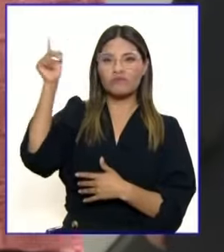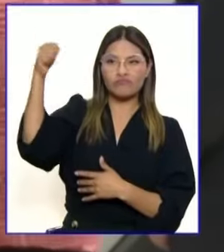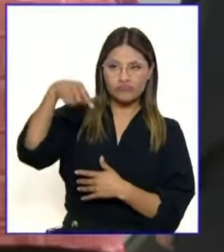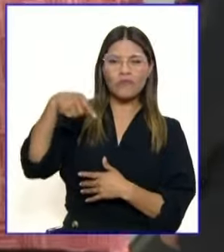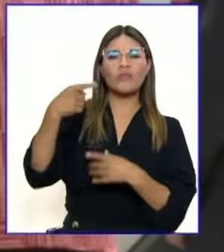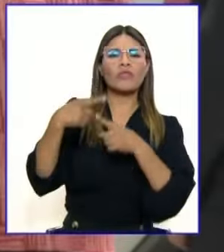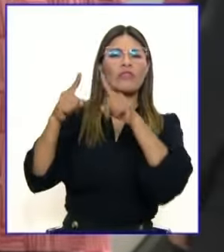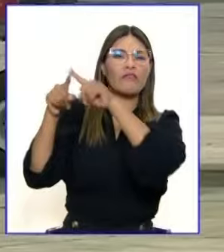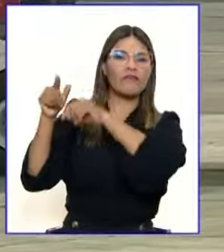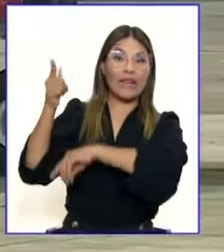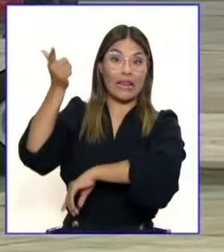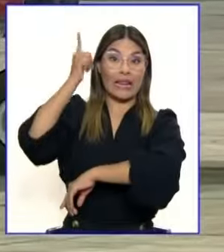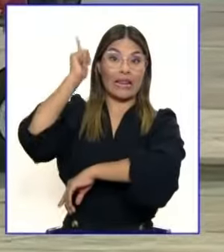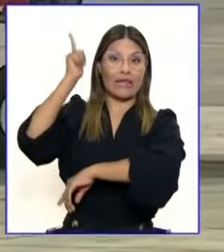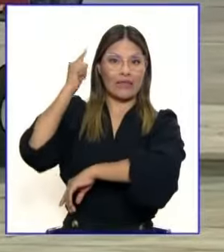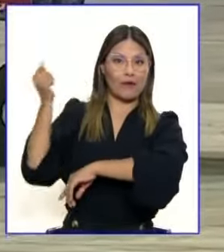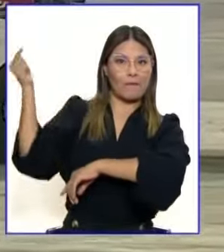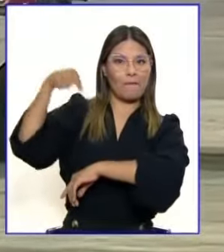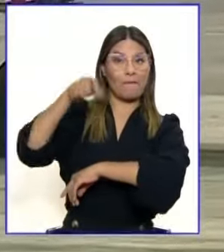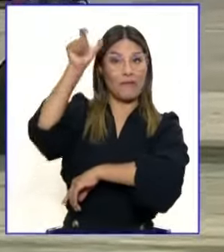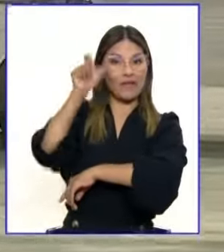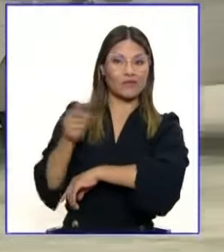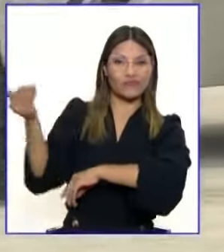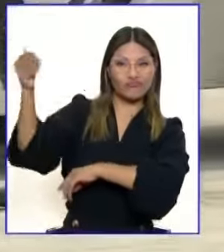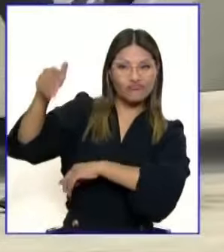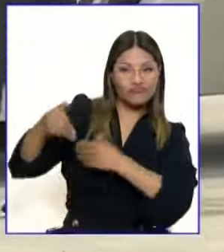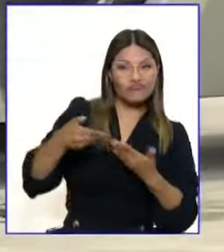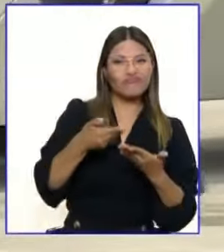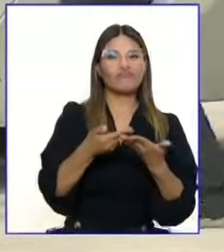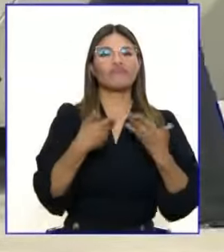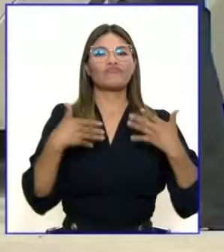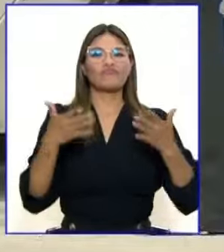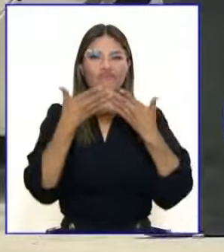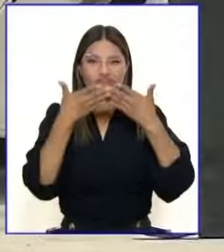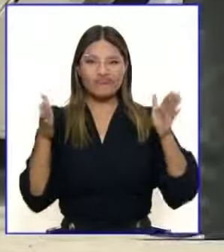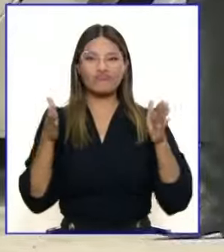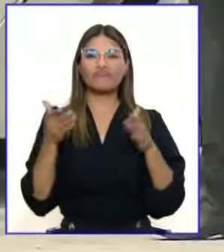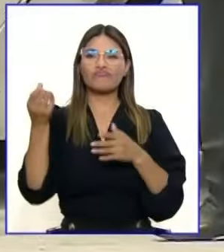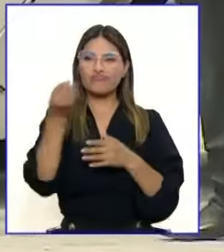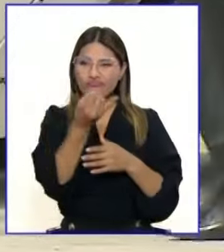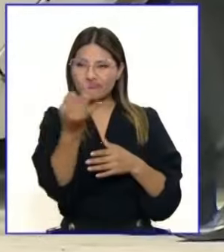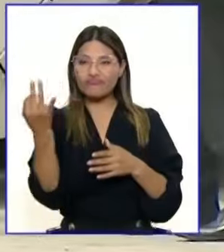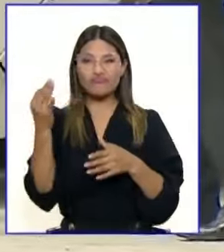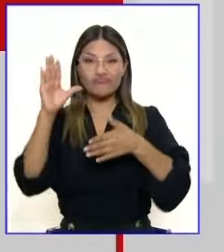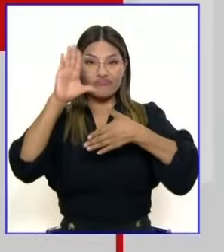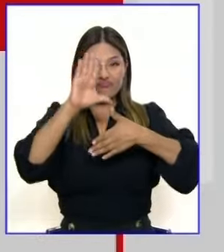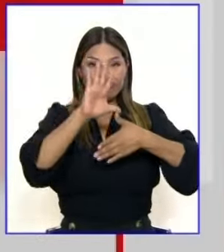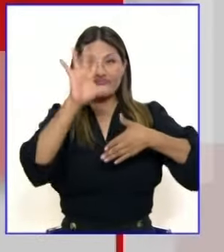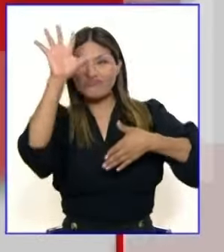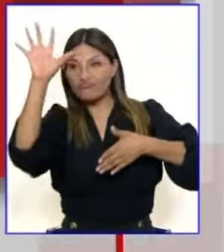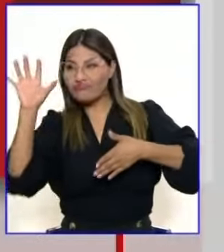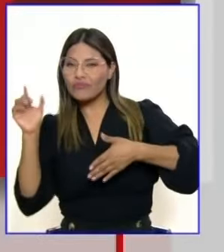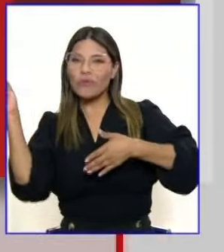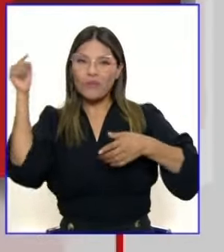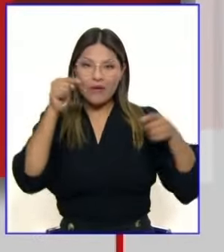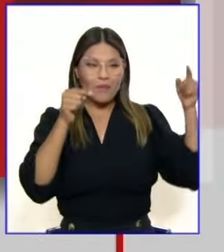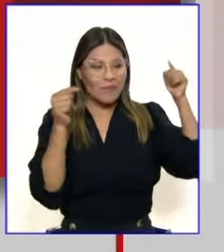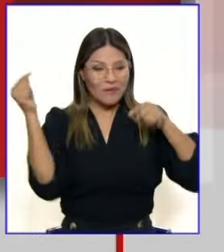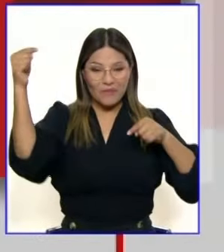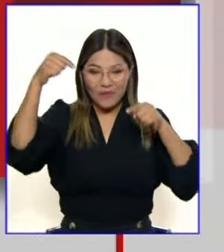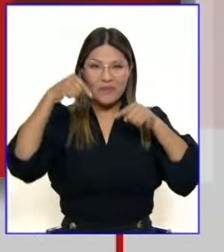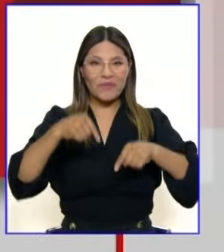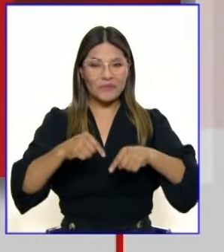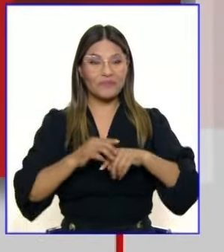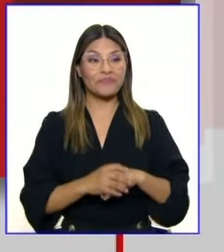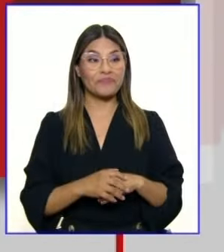del Foro de Cooperación Económica Asia-Pacífico y el mundo así lo informa. Desde la BBC News destacan